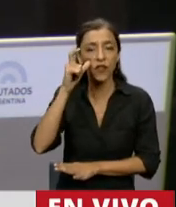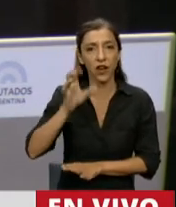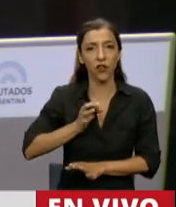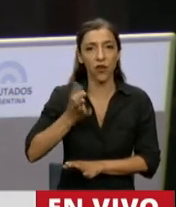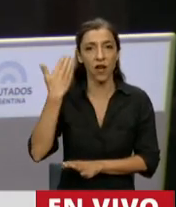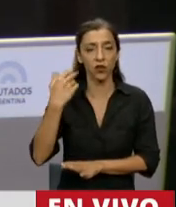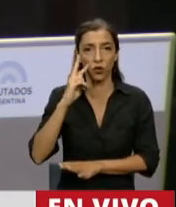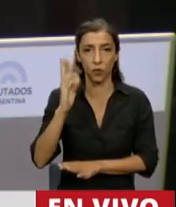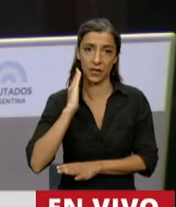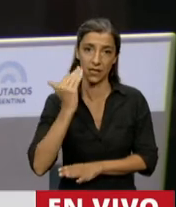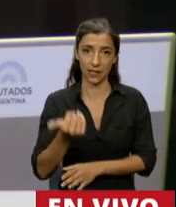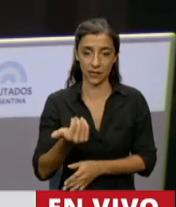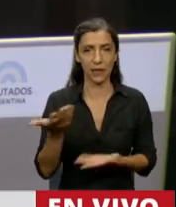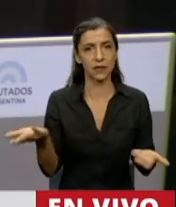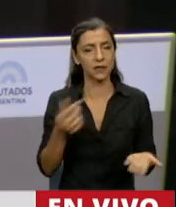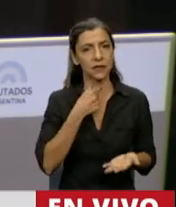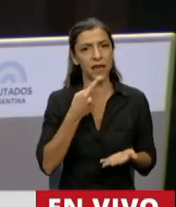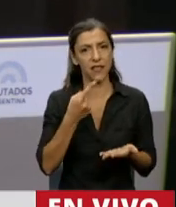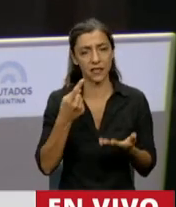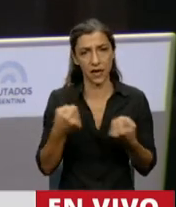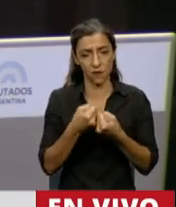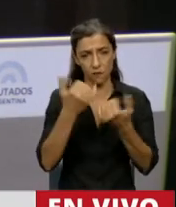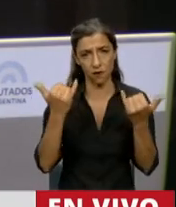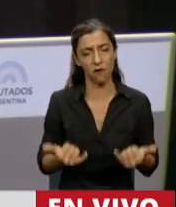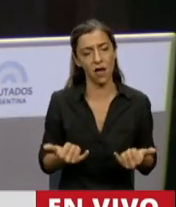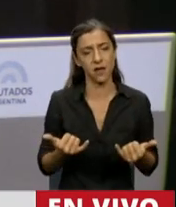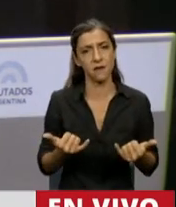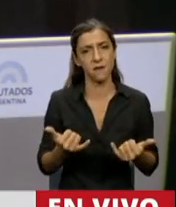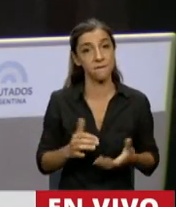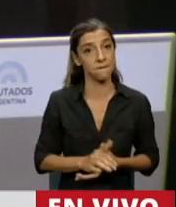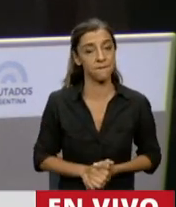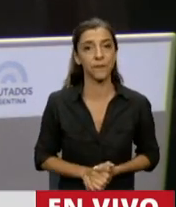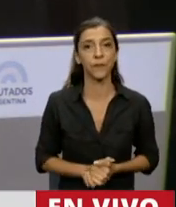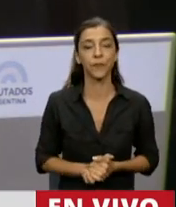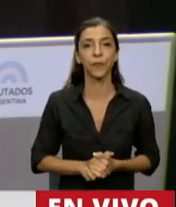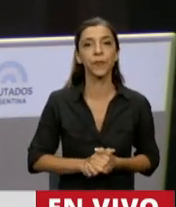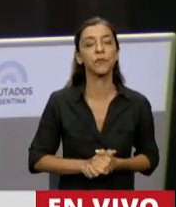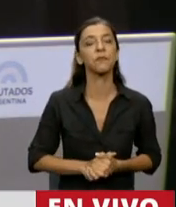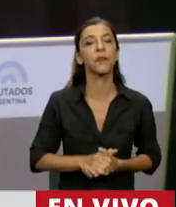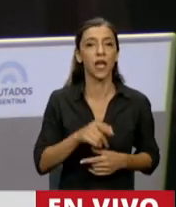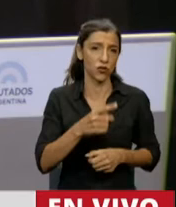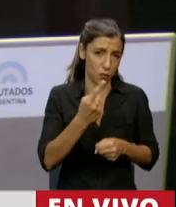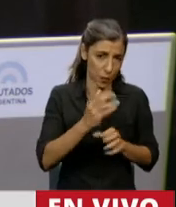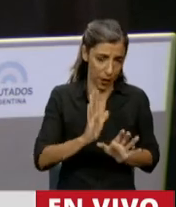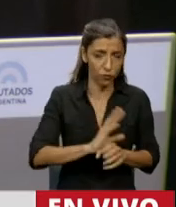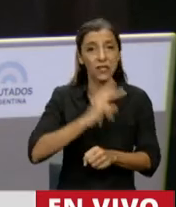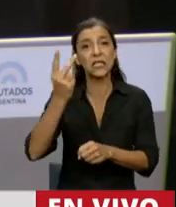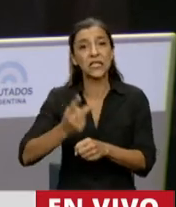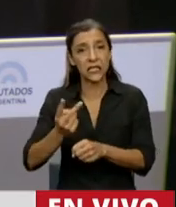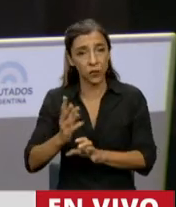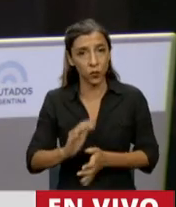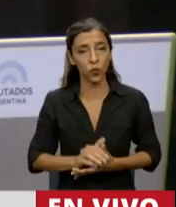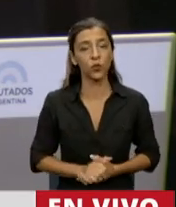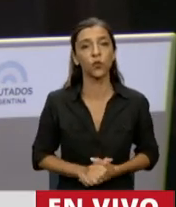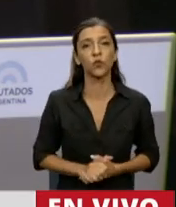decir que acá el convenio existe en primera instancia en segunda instancia la primera